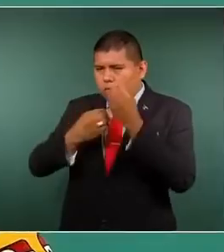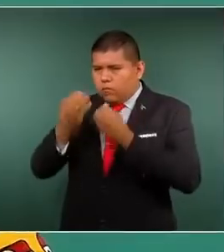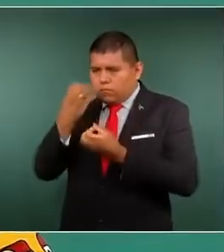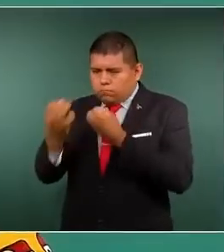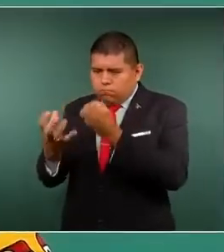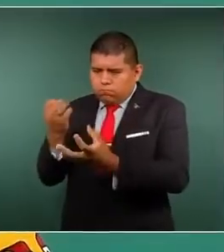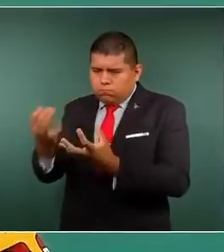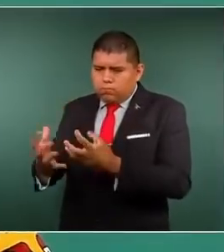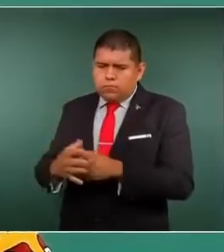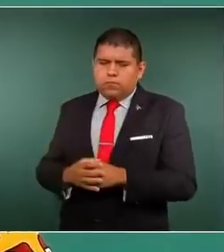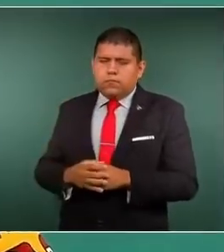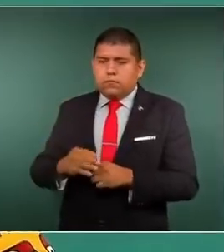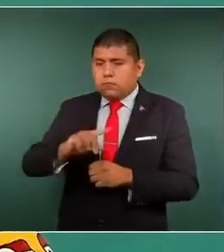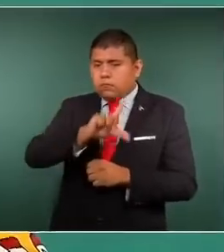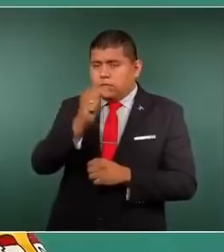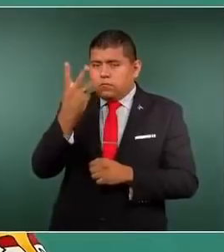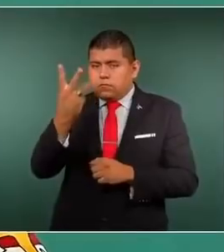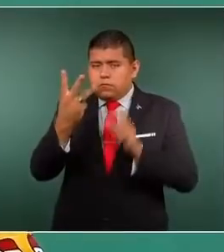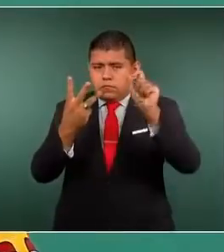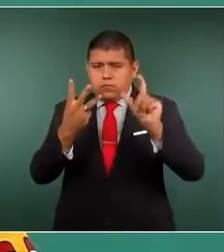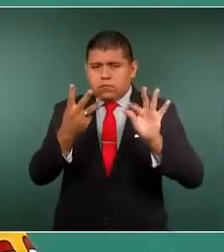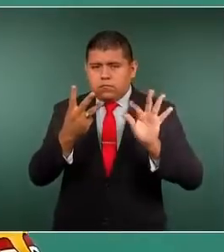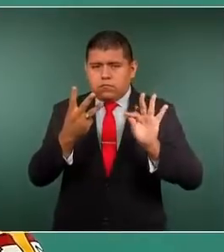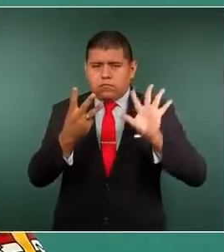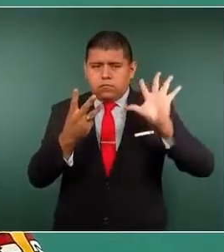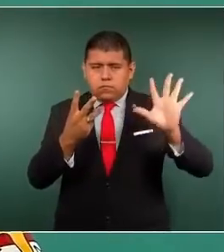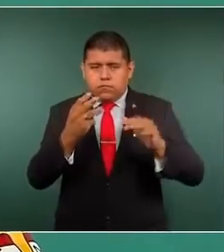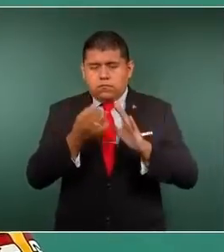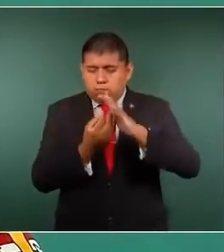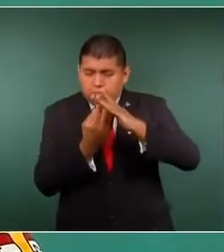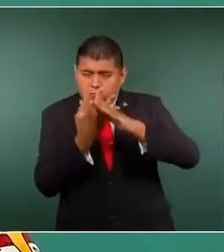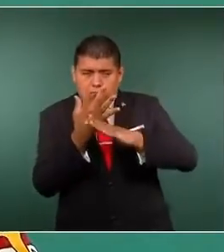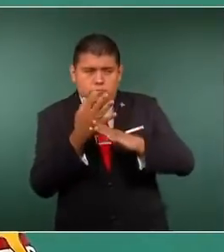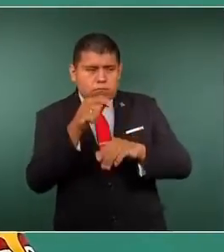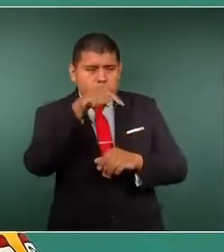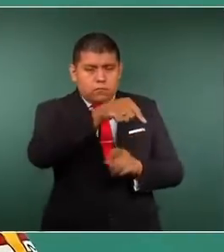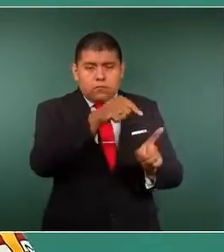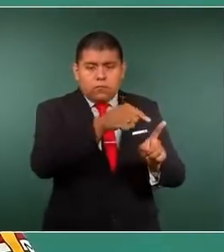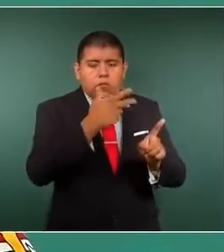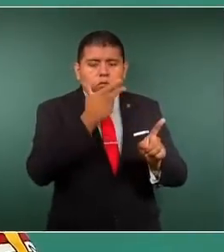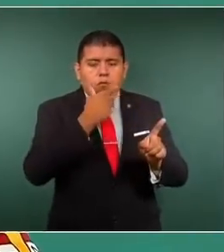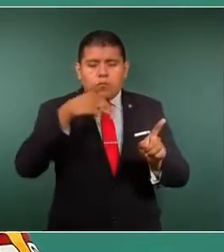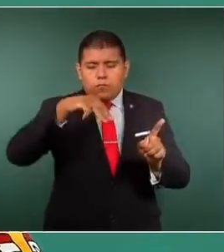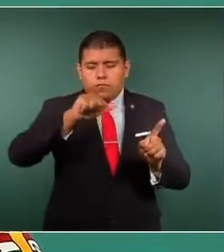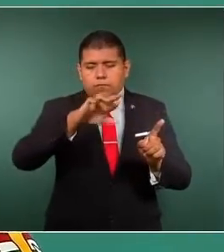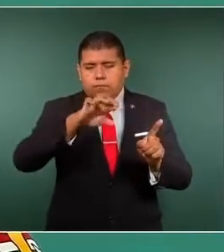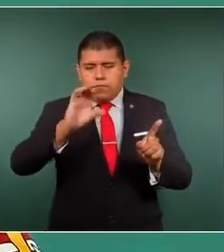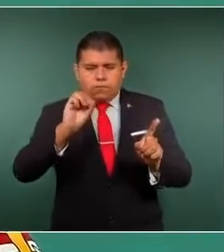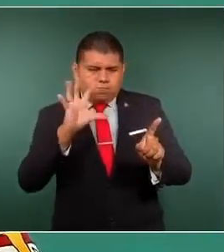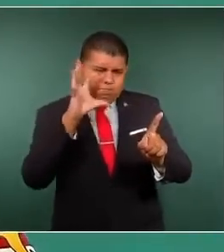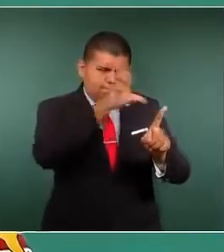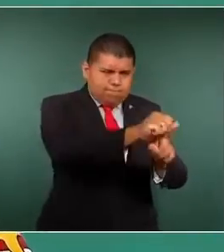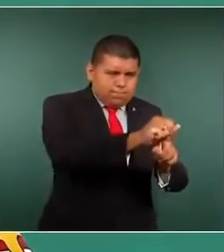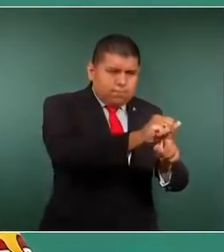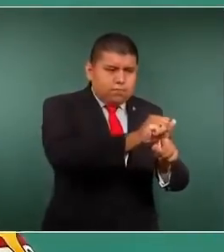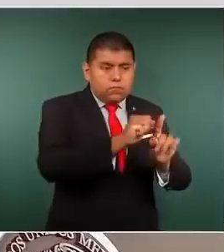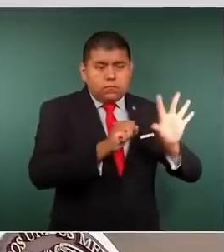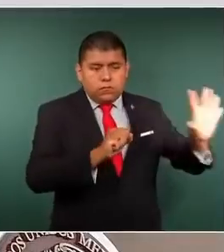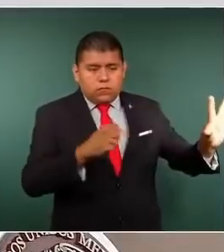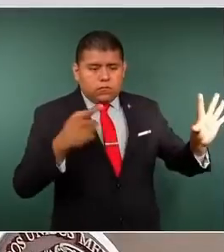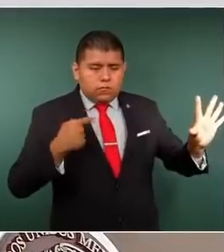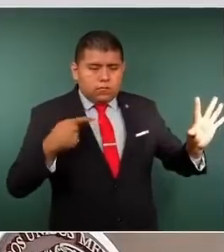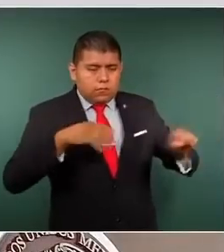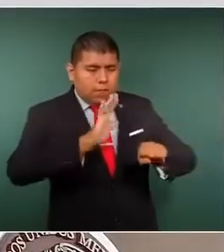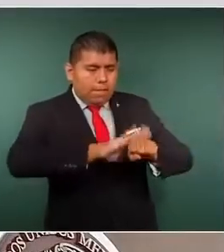allí a las 345 se hace la detención del marrón con cinco más y nos